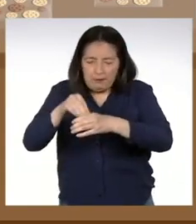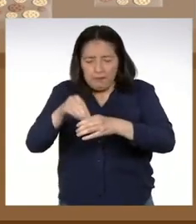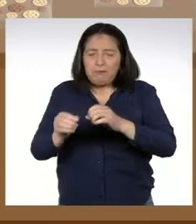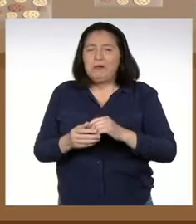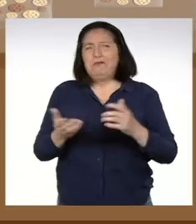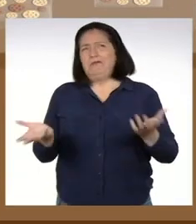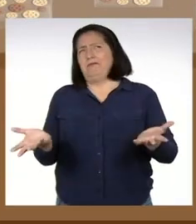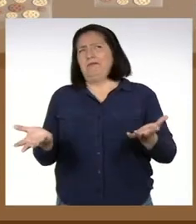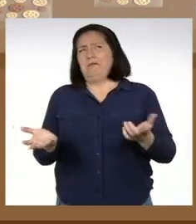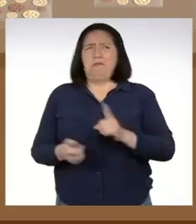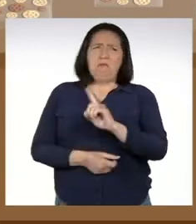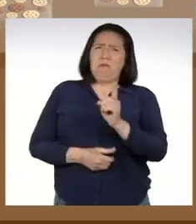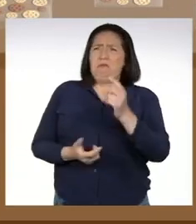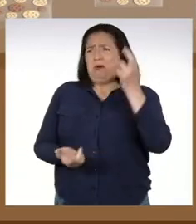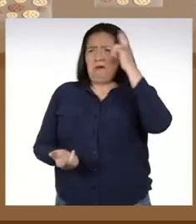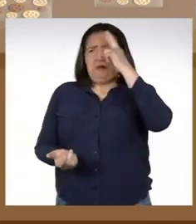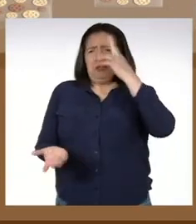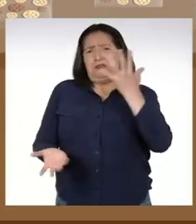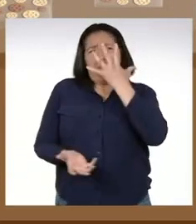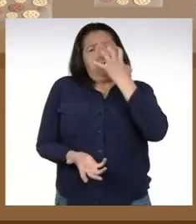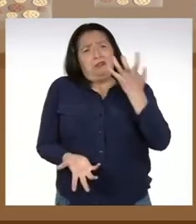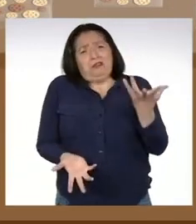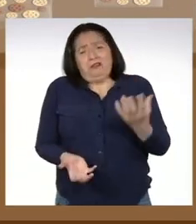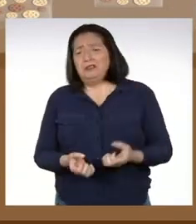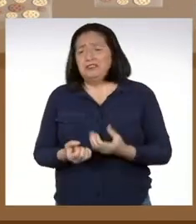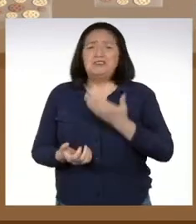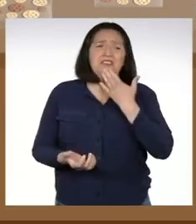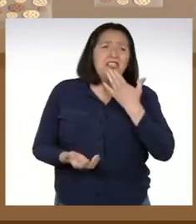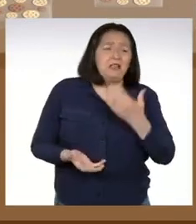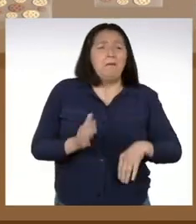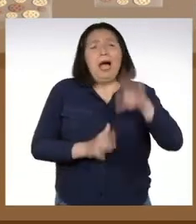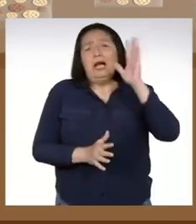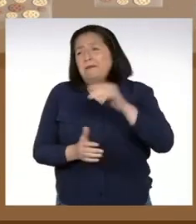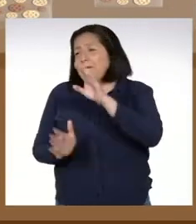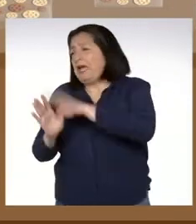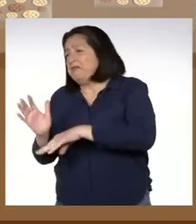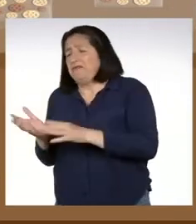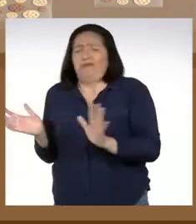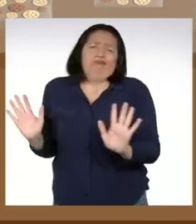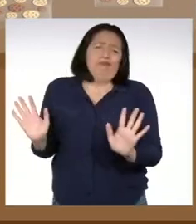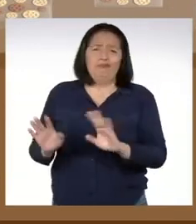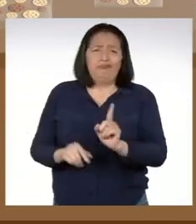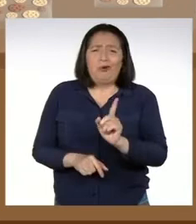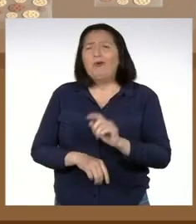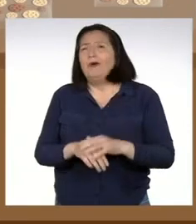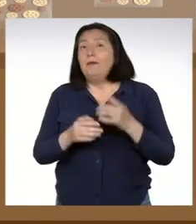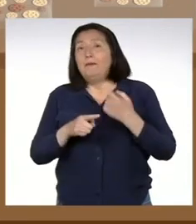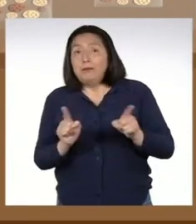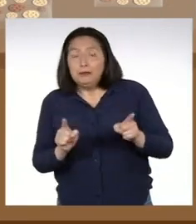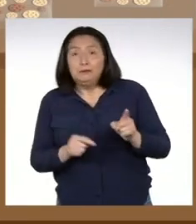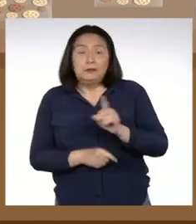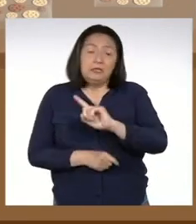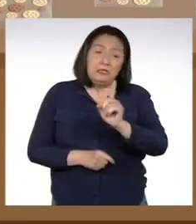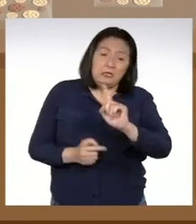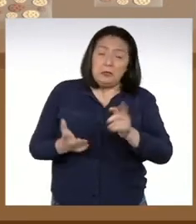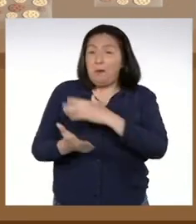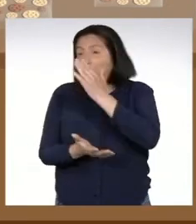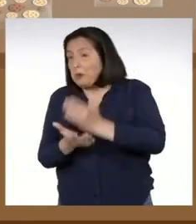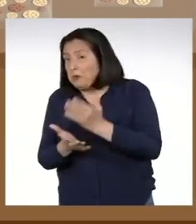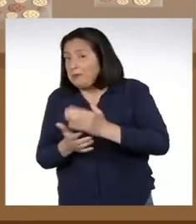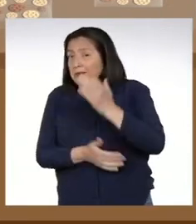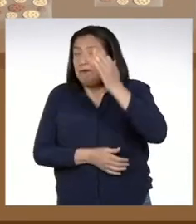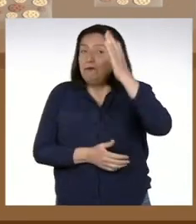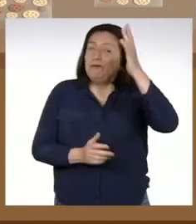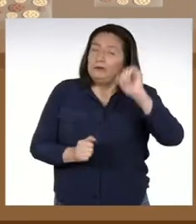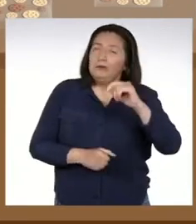No tiene sentido molestarse por quién empaquetó más galletas que el otro. Sin embargo, para que no haya más problemas en el